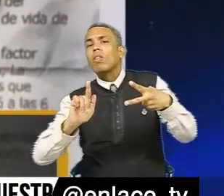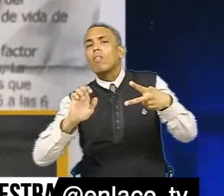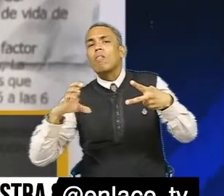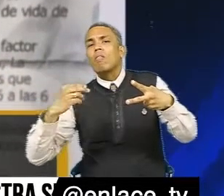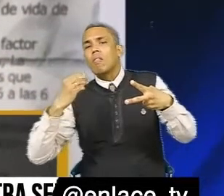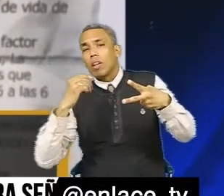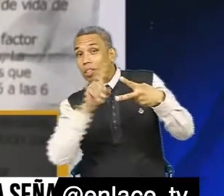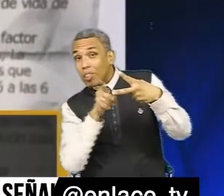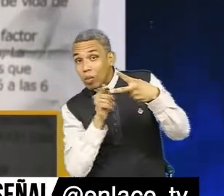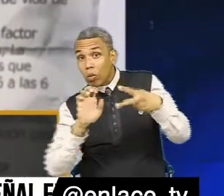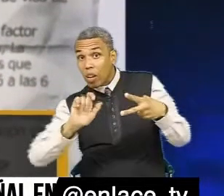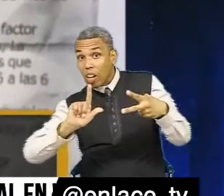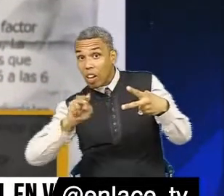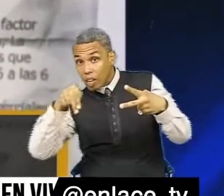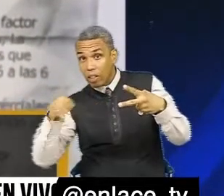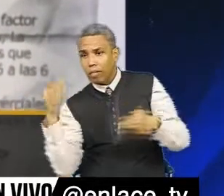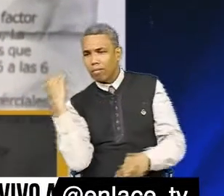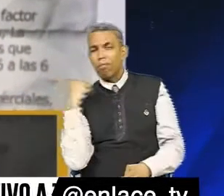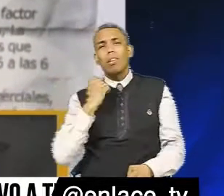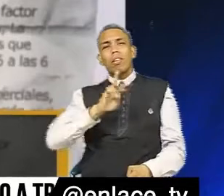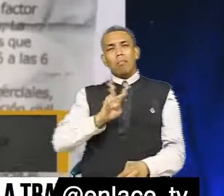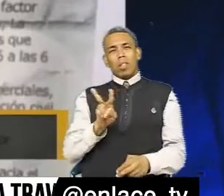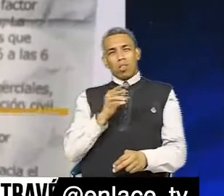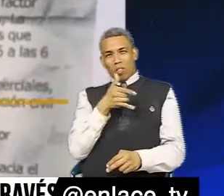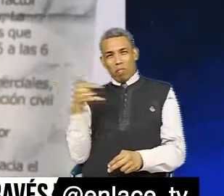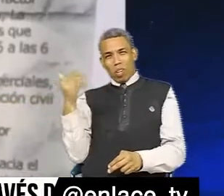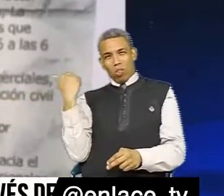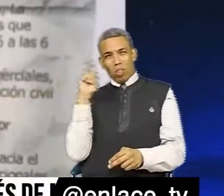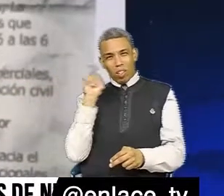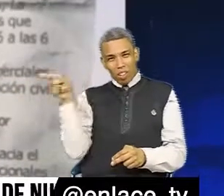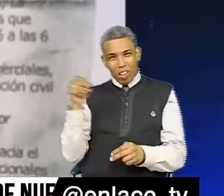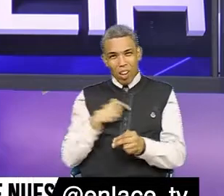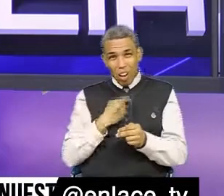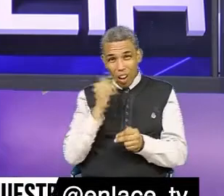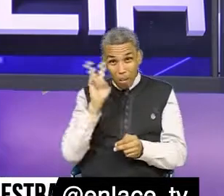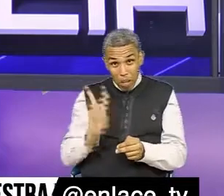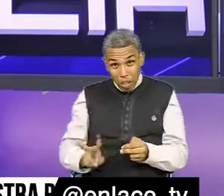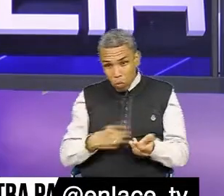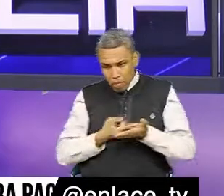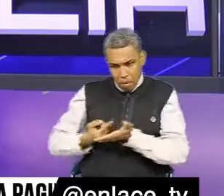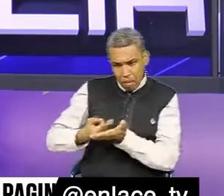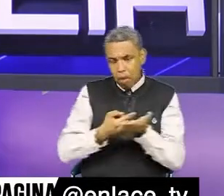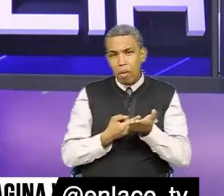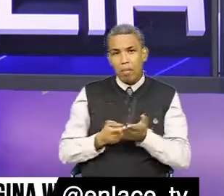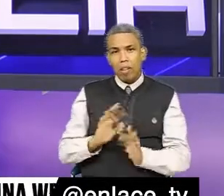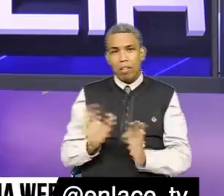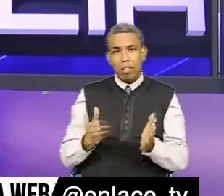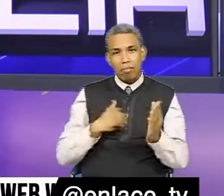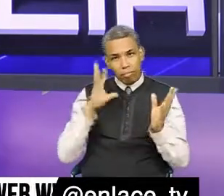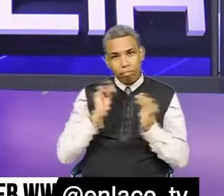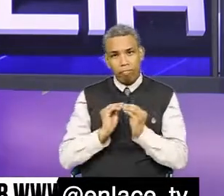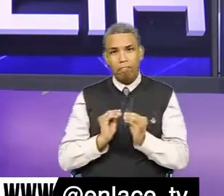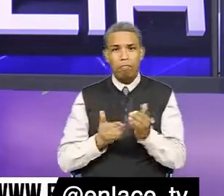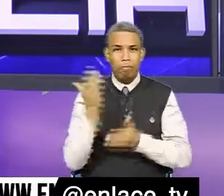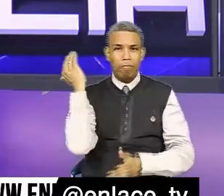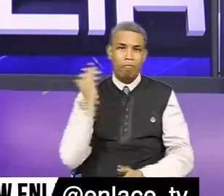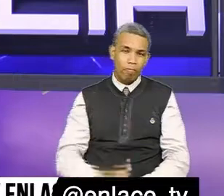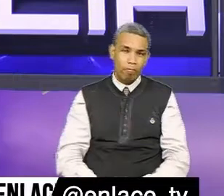marzo en caracas se inició la fase pública de diálogos de paz las autoridades de policía del ejército